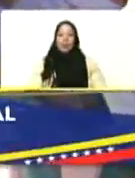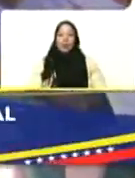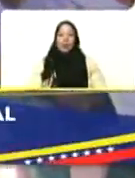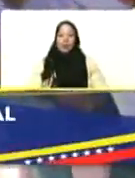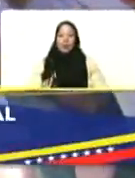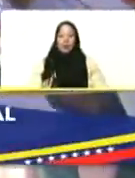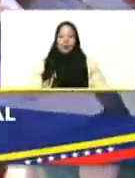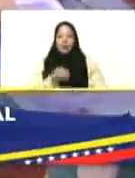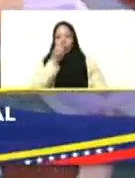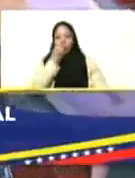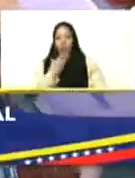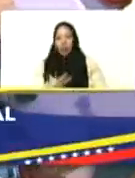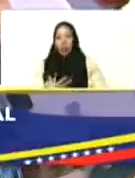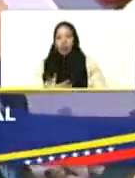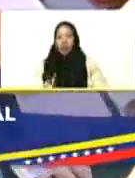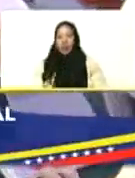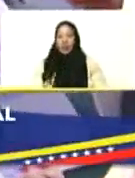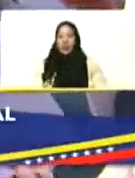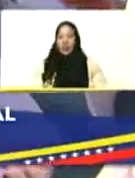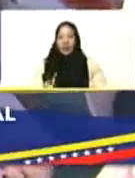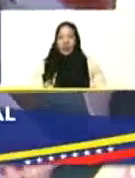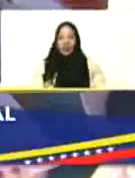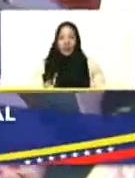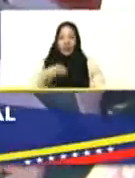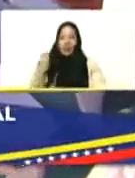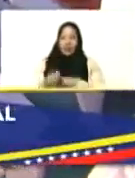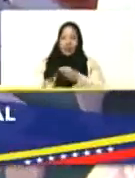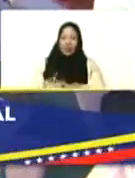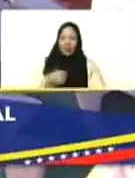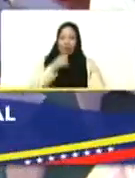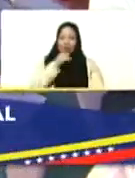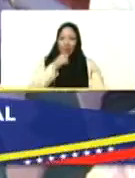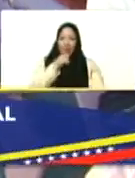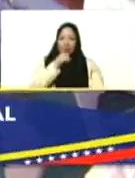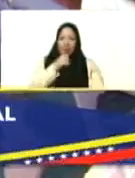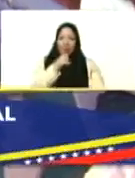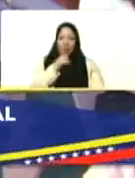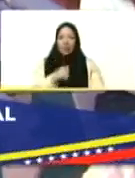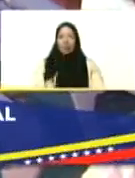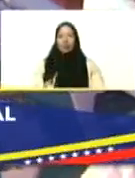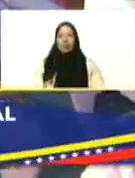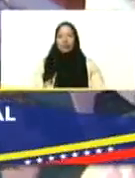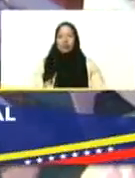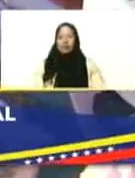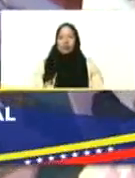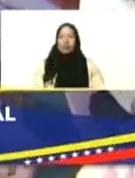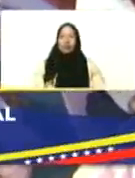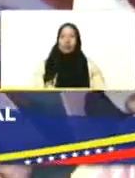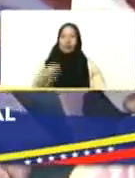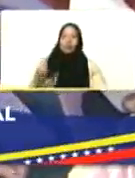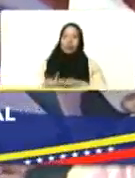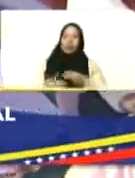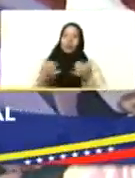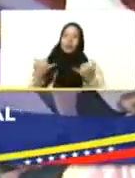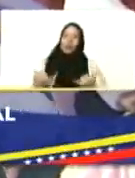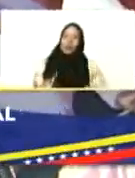Bueno, yo ando con esto así. Esto es como una niñita, como un